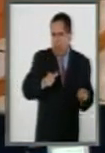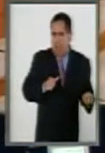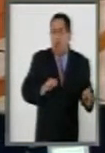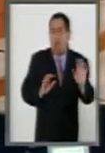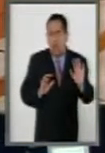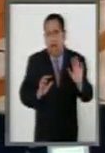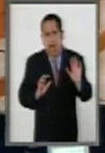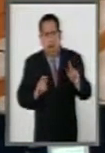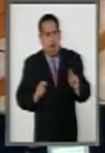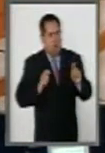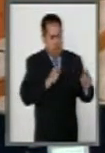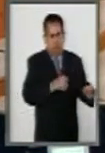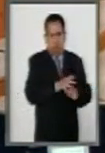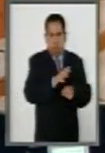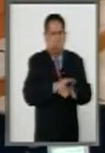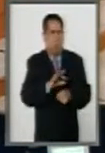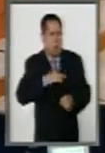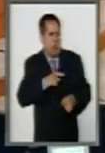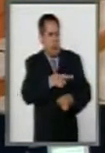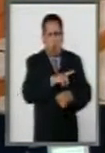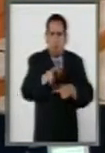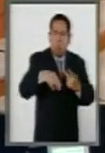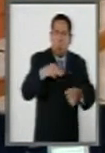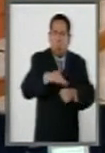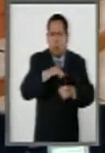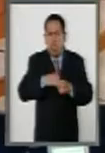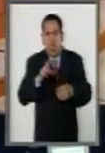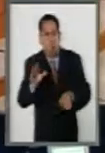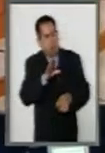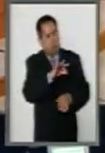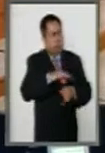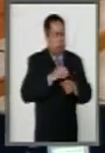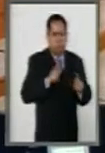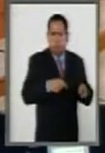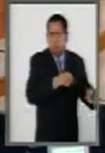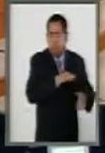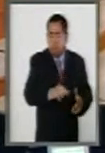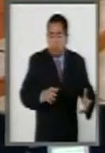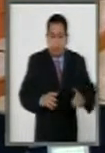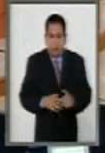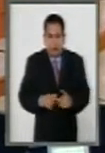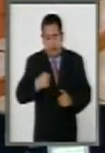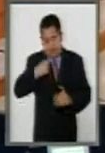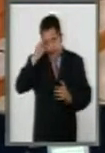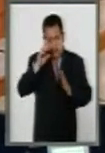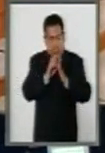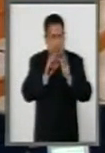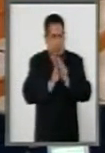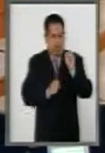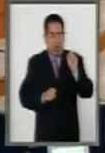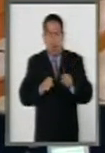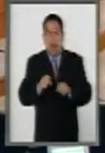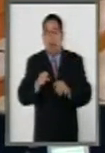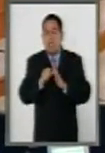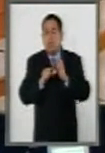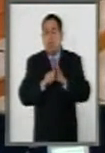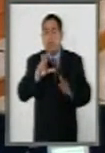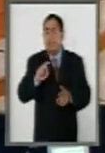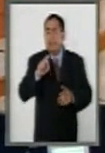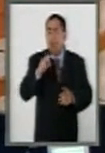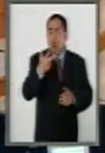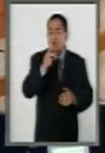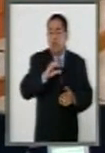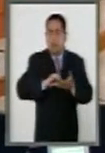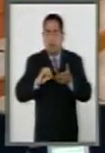sus derechos políticos plenos? Me parece que la restricción constitucional del artículo 38, fracción 2,